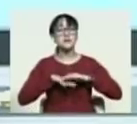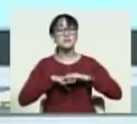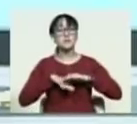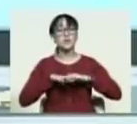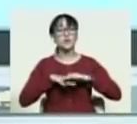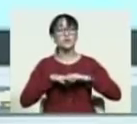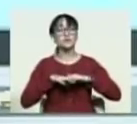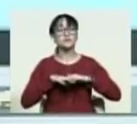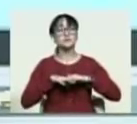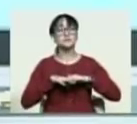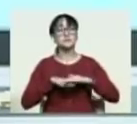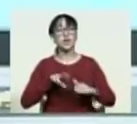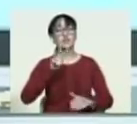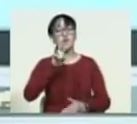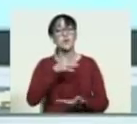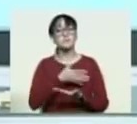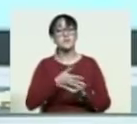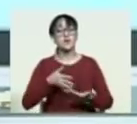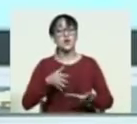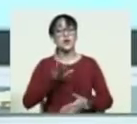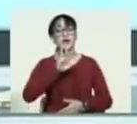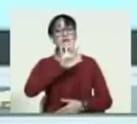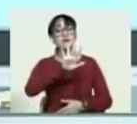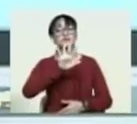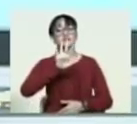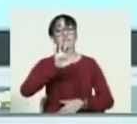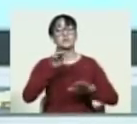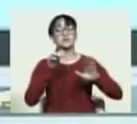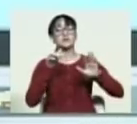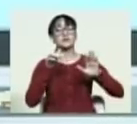país, queda en